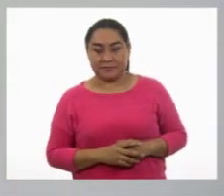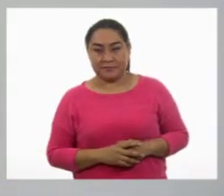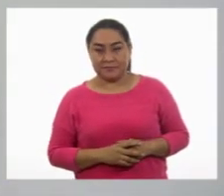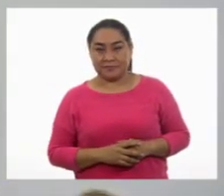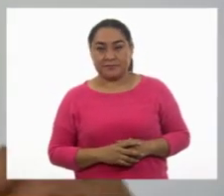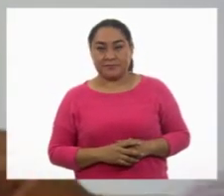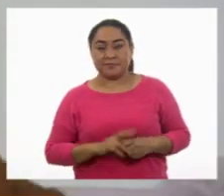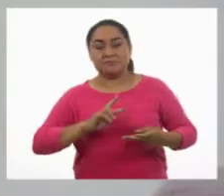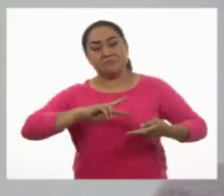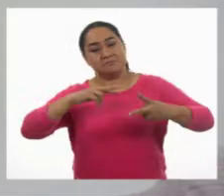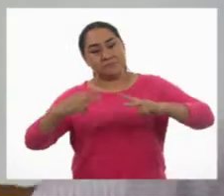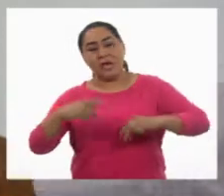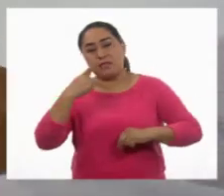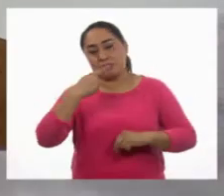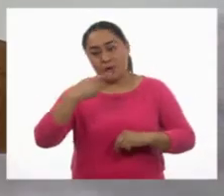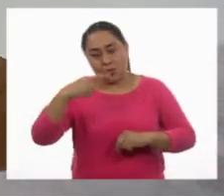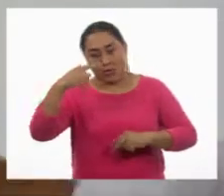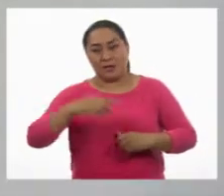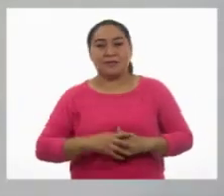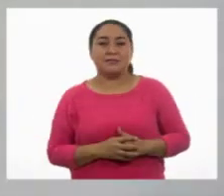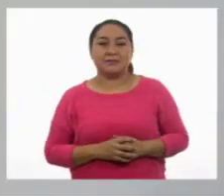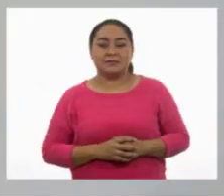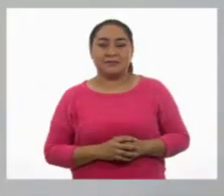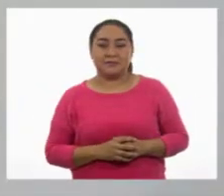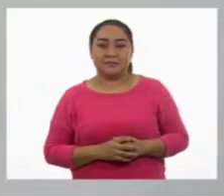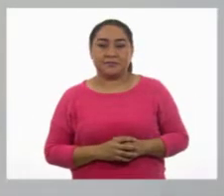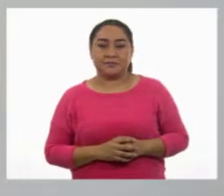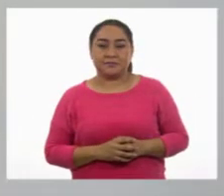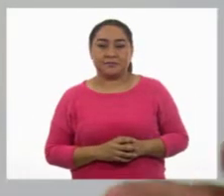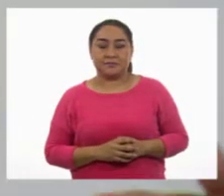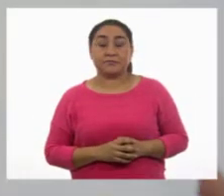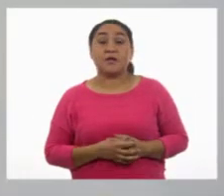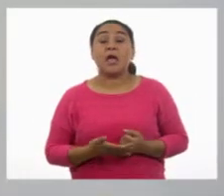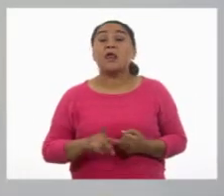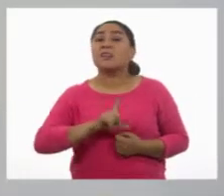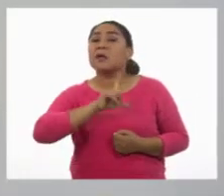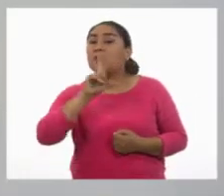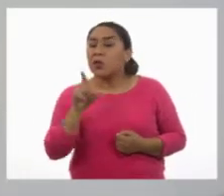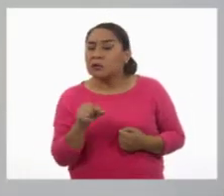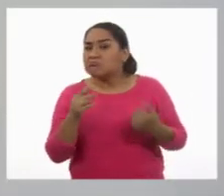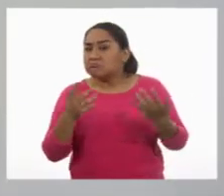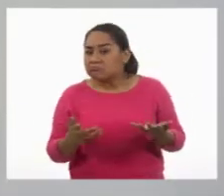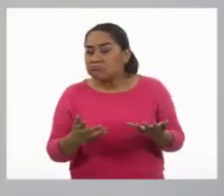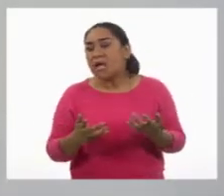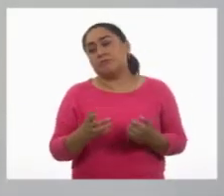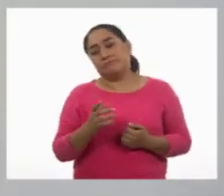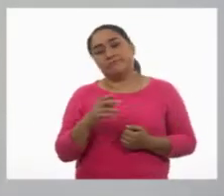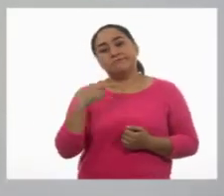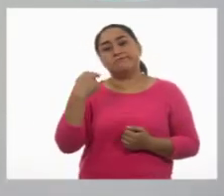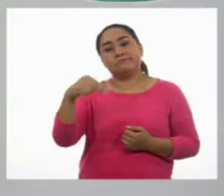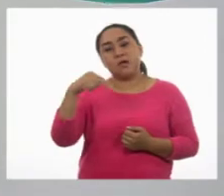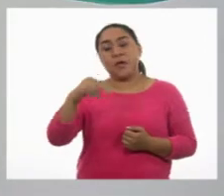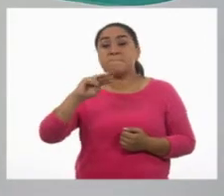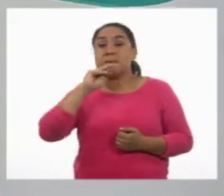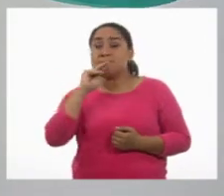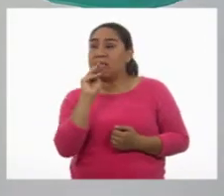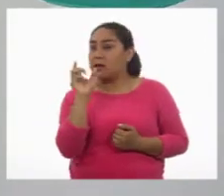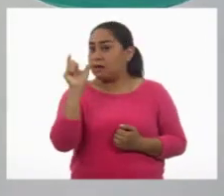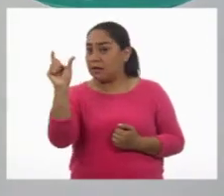Cuauhel, Nicleelia Notoca. Después pondré el nombre de mi madre y de mi padre.